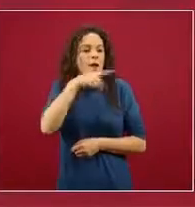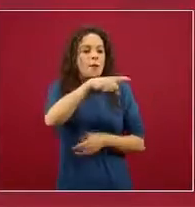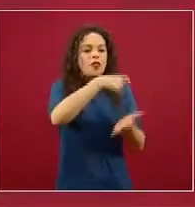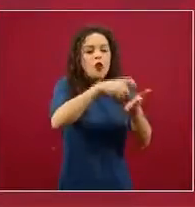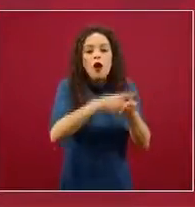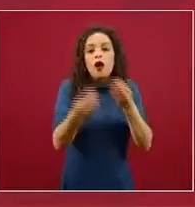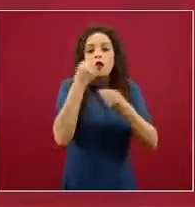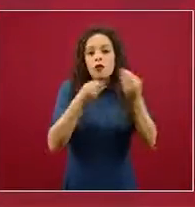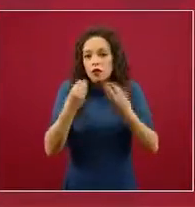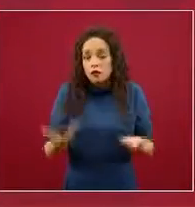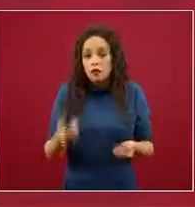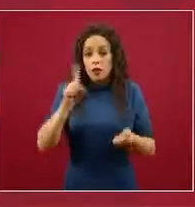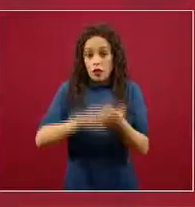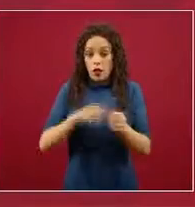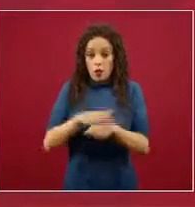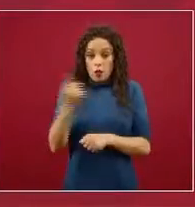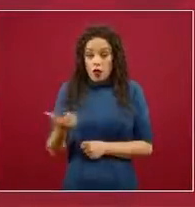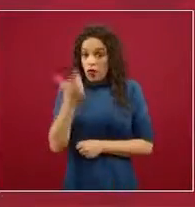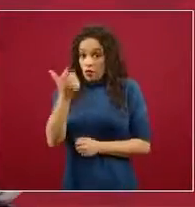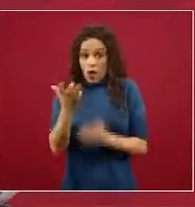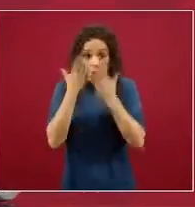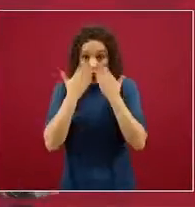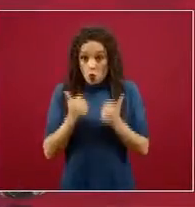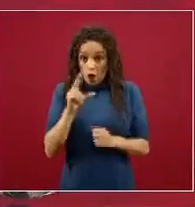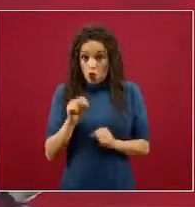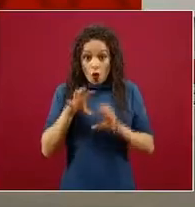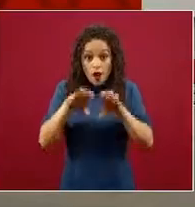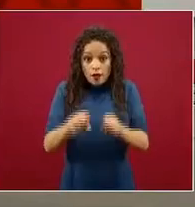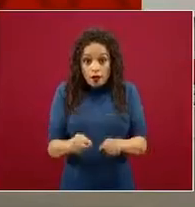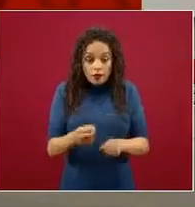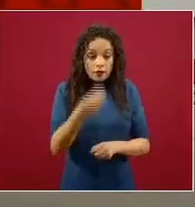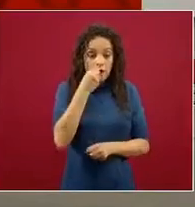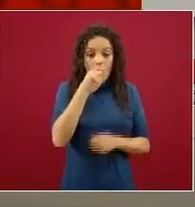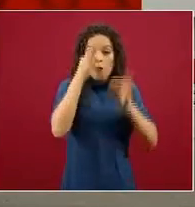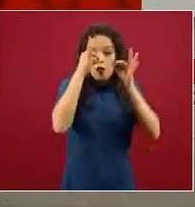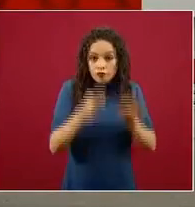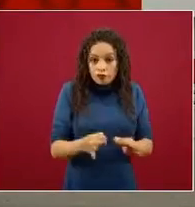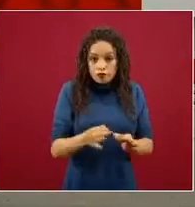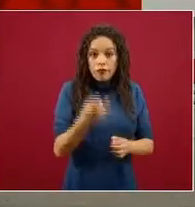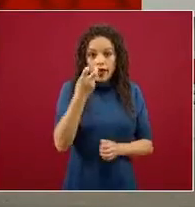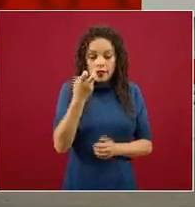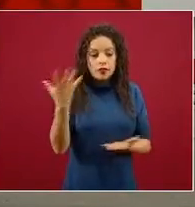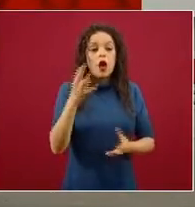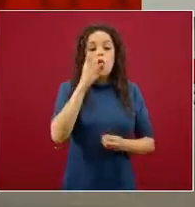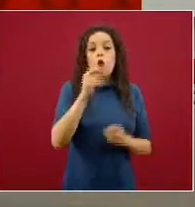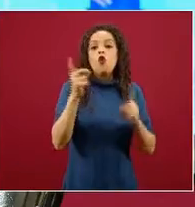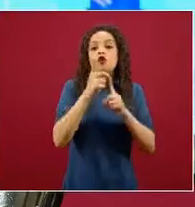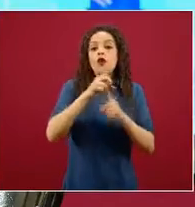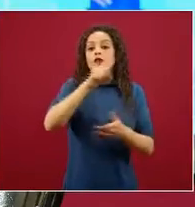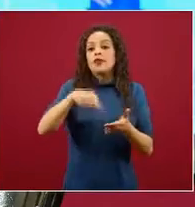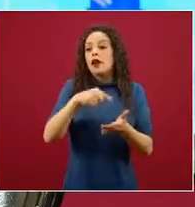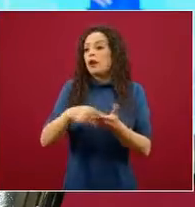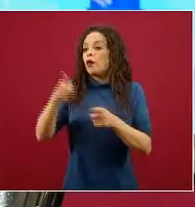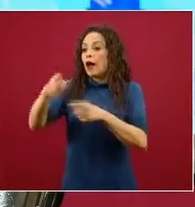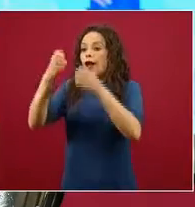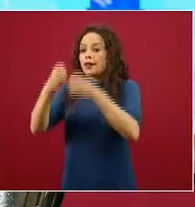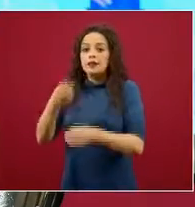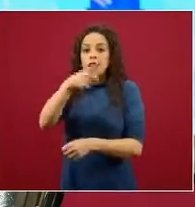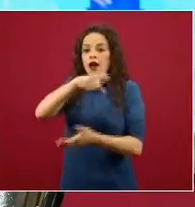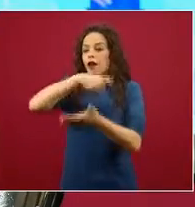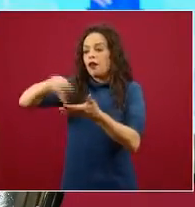económicos o puede ser en el alcance propiamente de dónde se encuentran los alimentos. Y a lo largo de